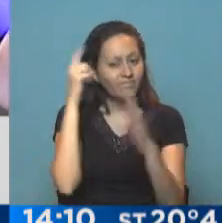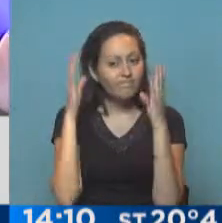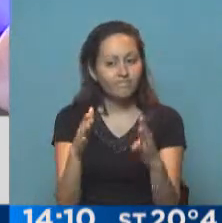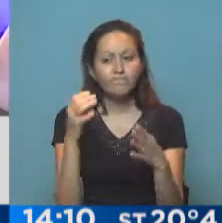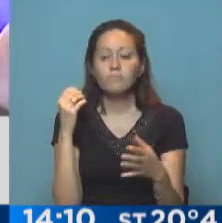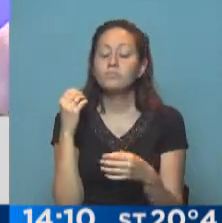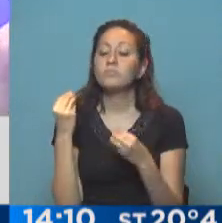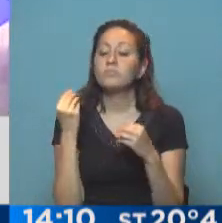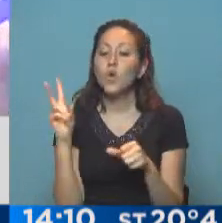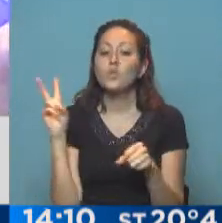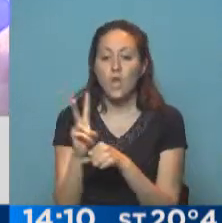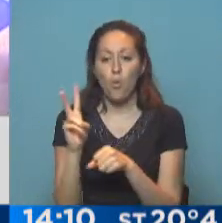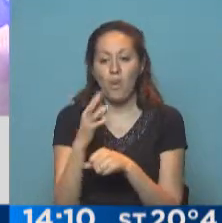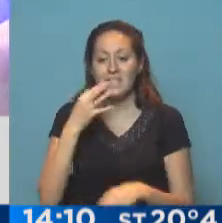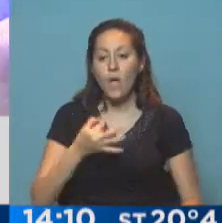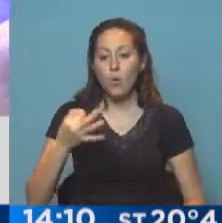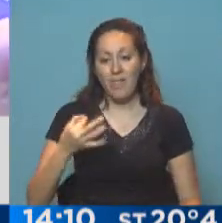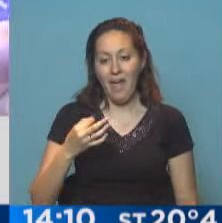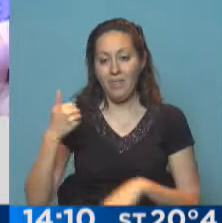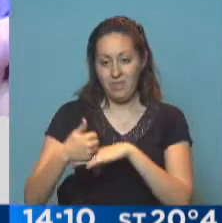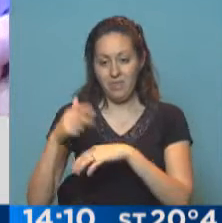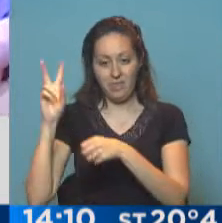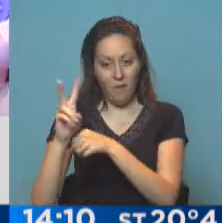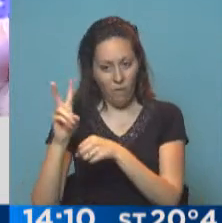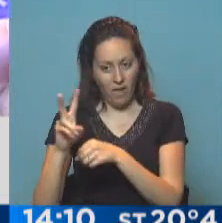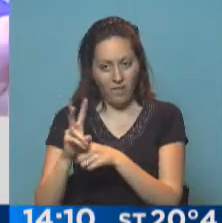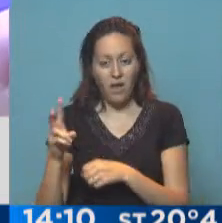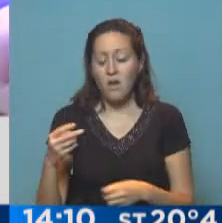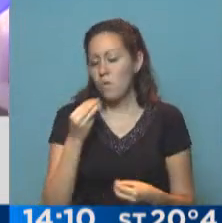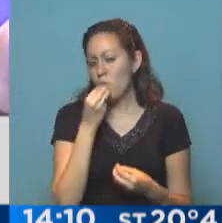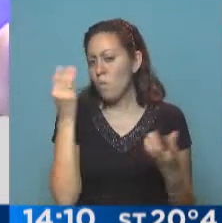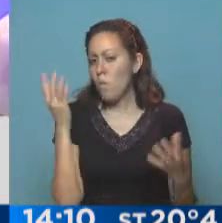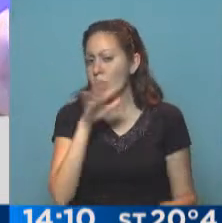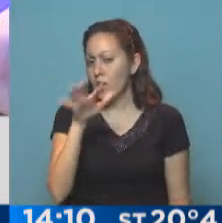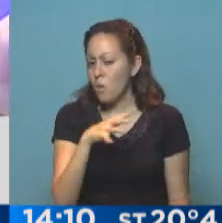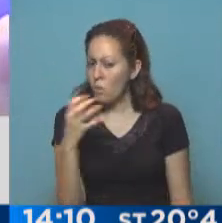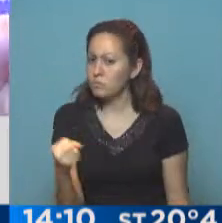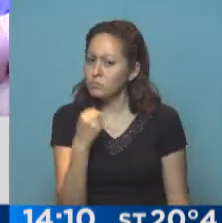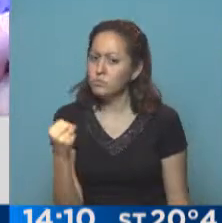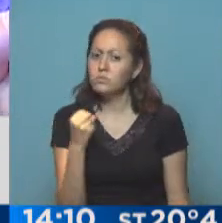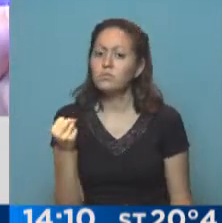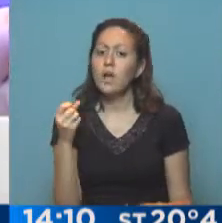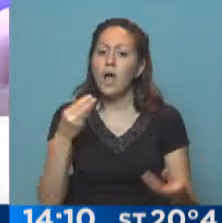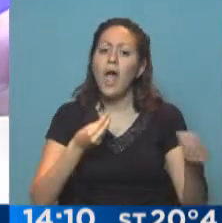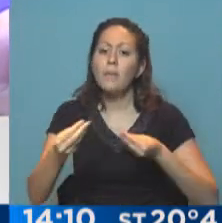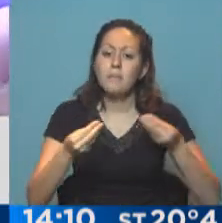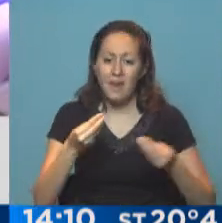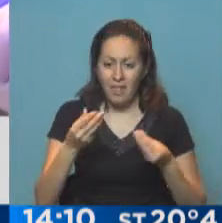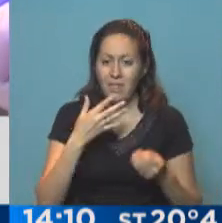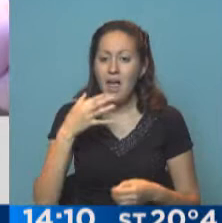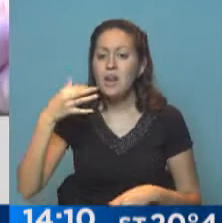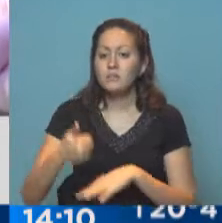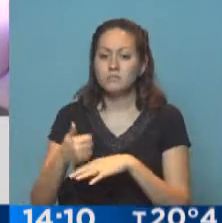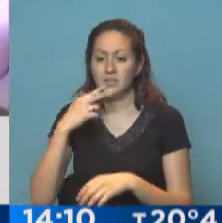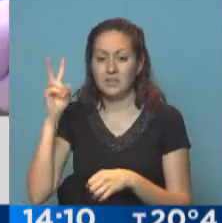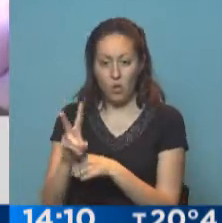cargo de la seguridad, que es algo como cualquier gobernación o cualquier provincia tener, la administración de la seguridad, e